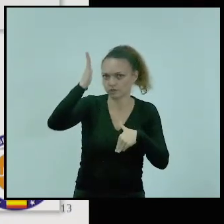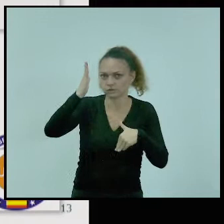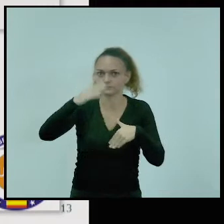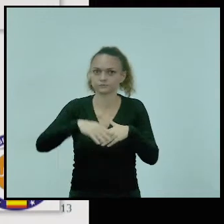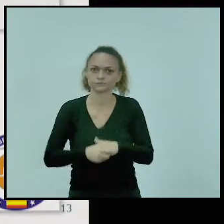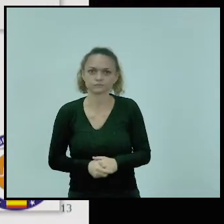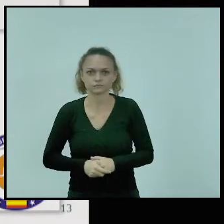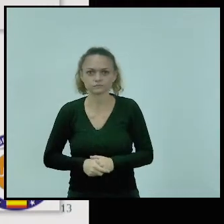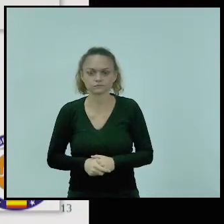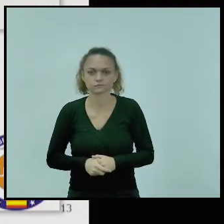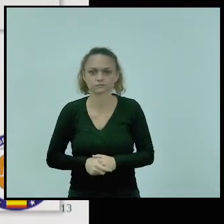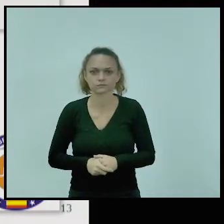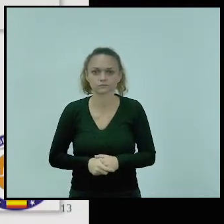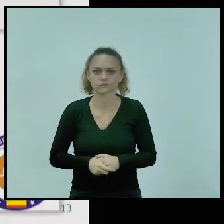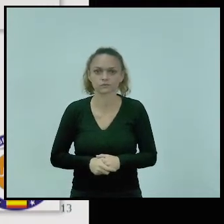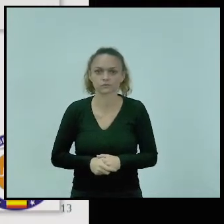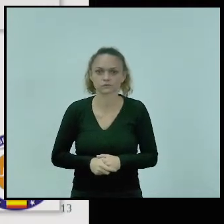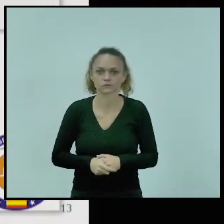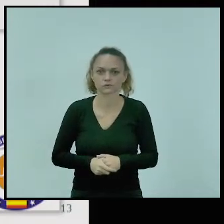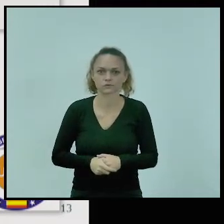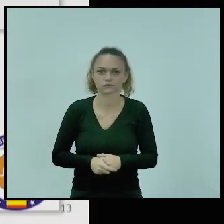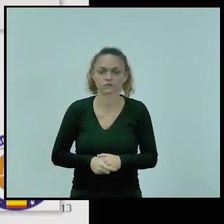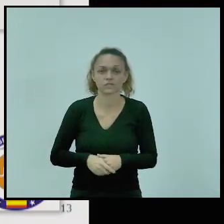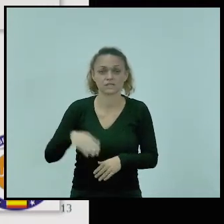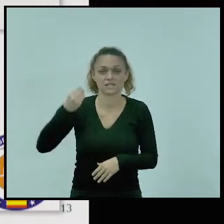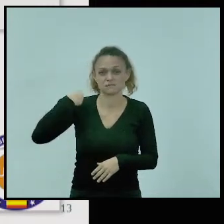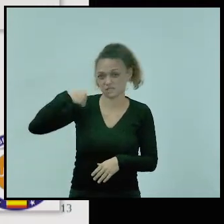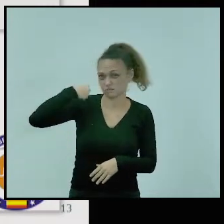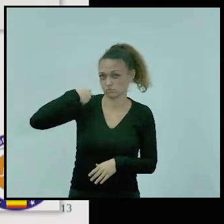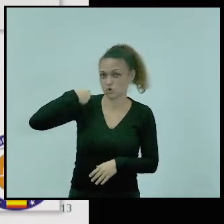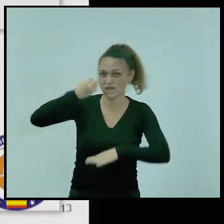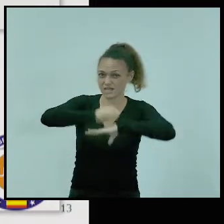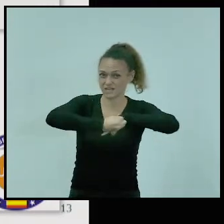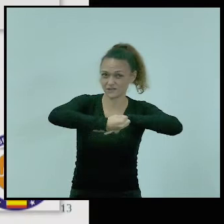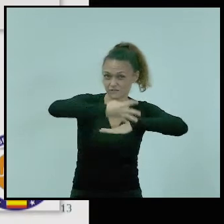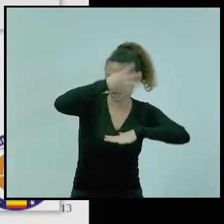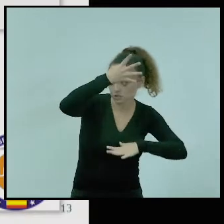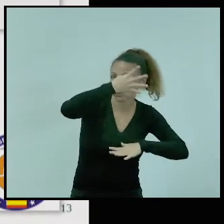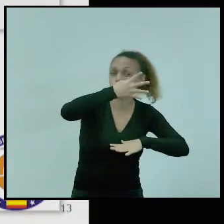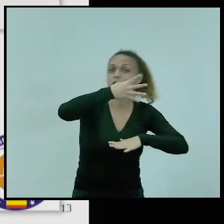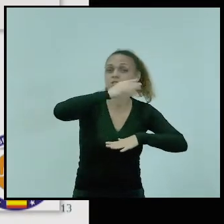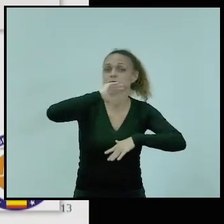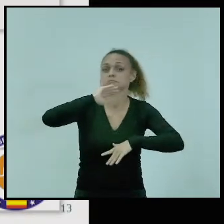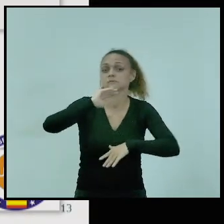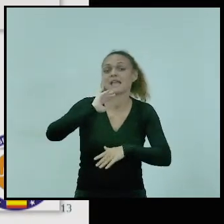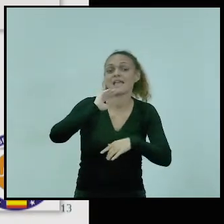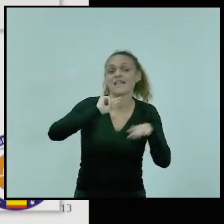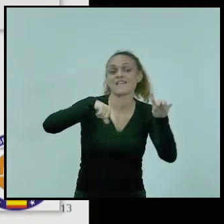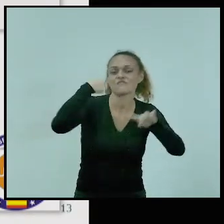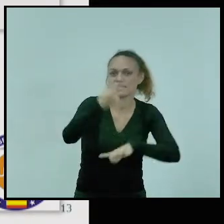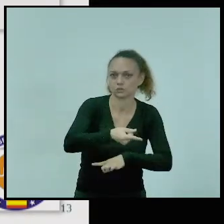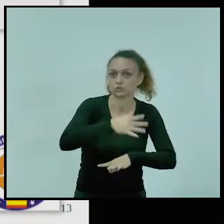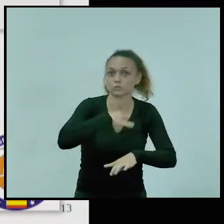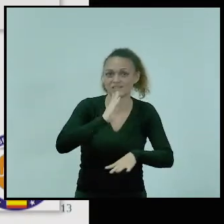En cuanto a los efectos en las edificaciones, en este caso pueden ser también en los bienes de interés cultural,